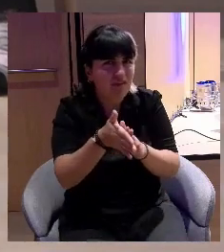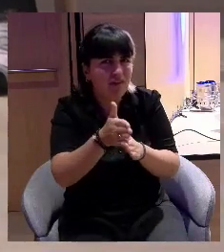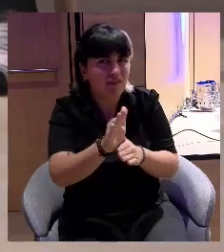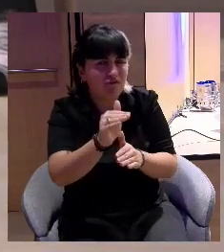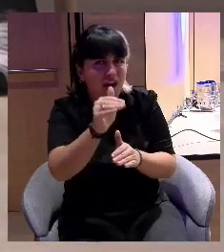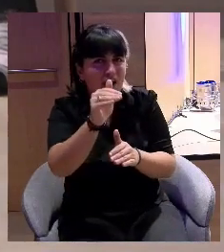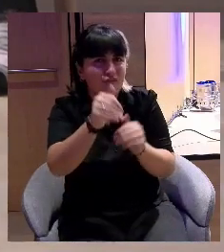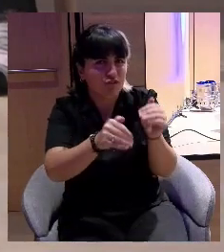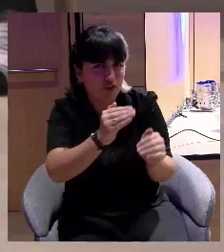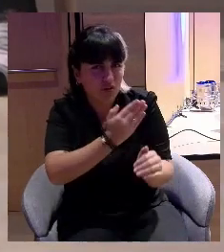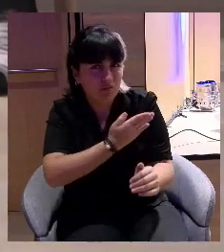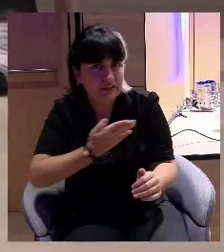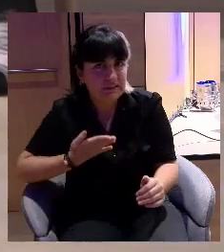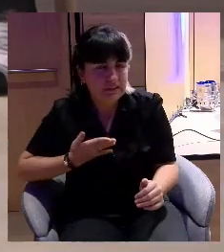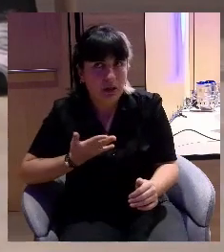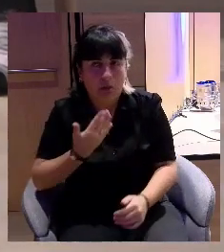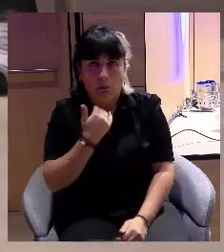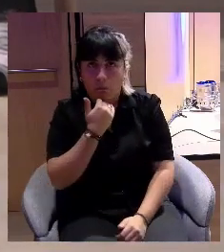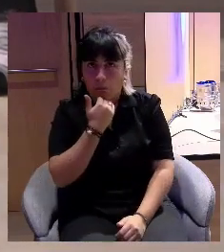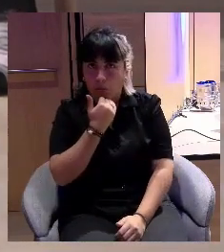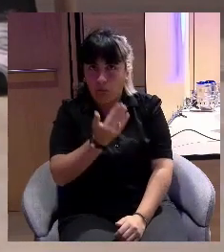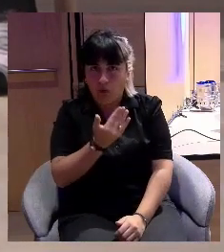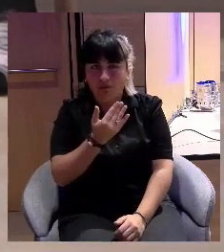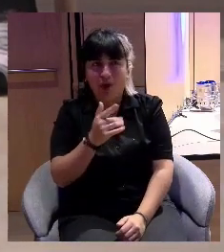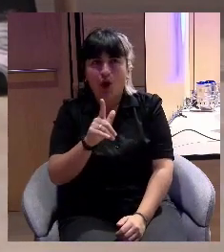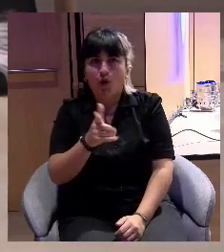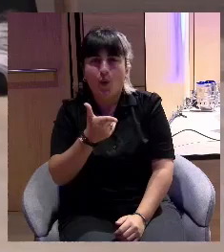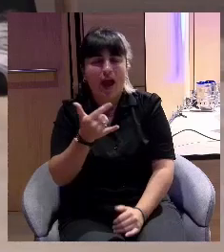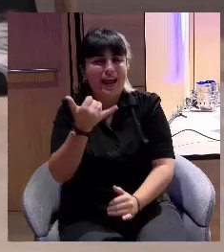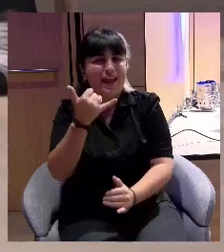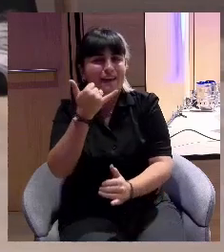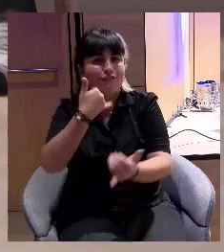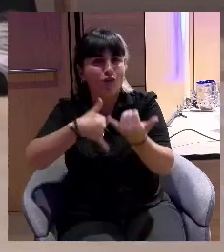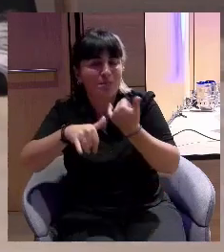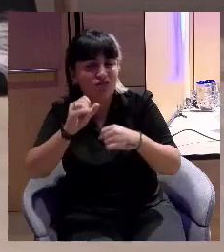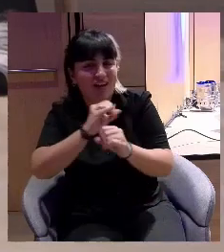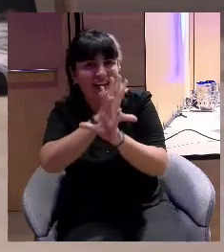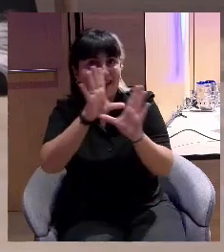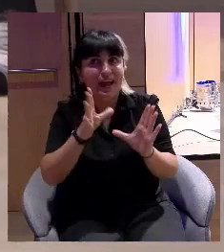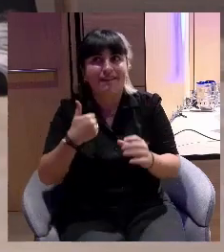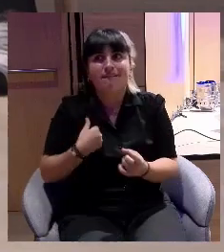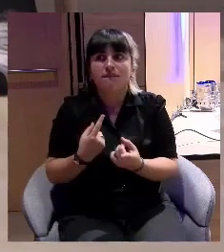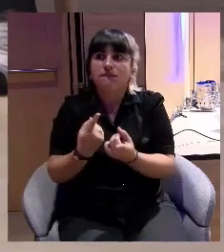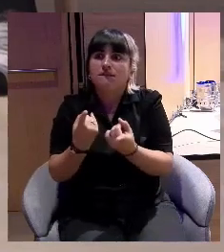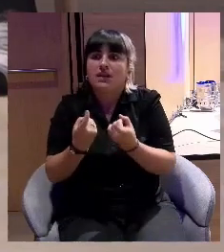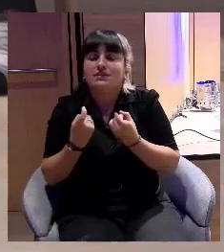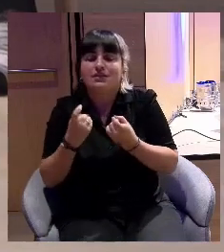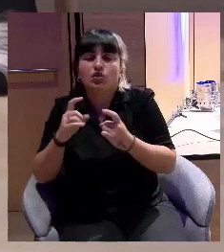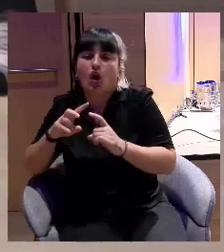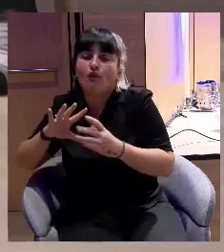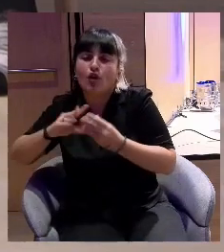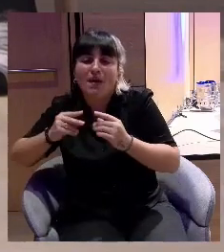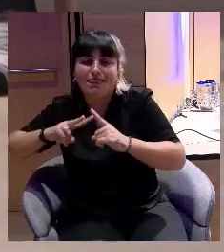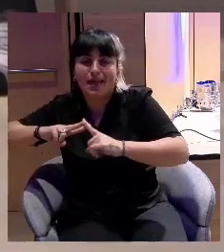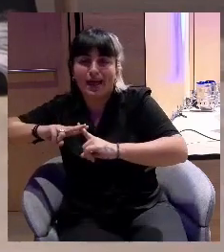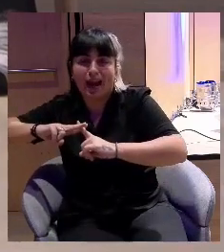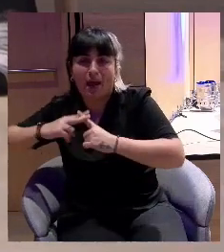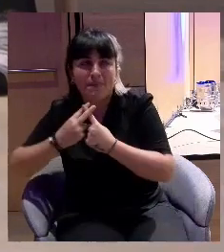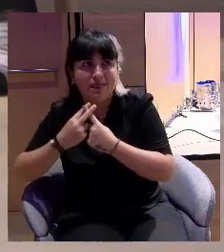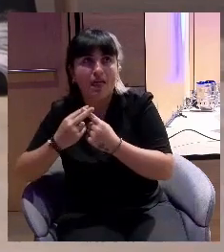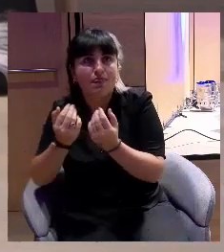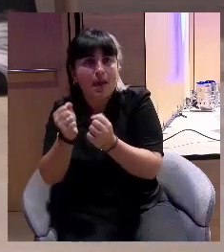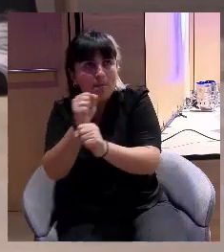O sea, eso cómo lo sabe la gente, ¿no? O sea, a mí me gustaría una herramienta que pueda bajar